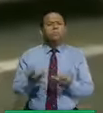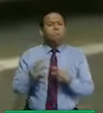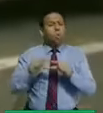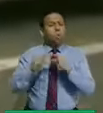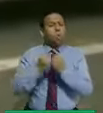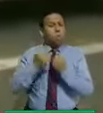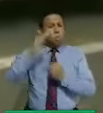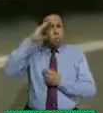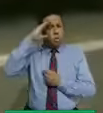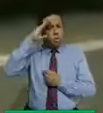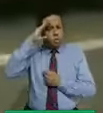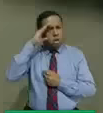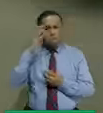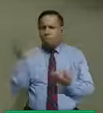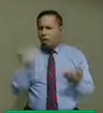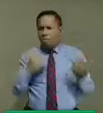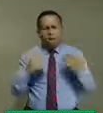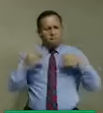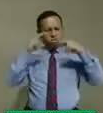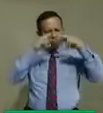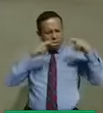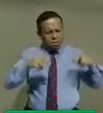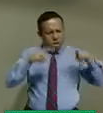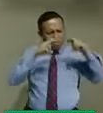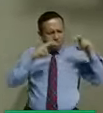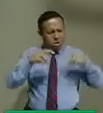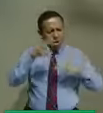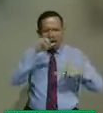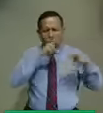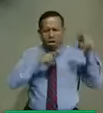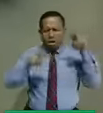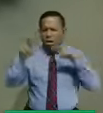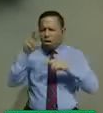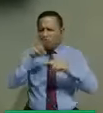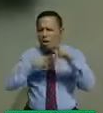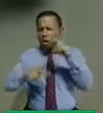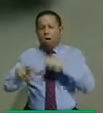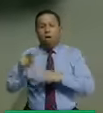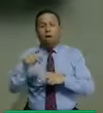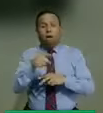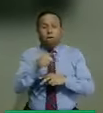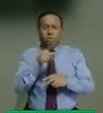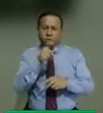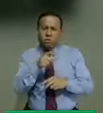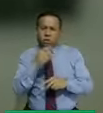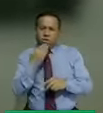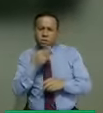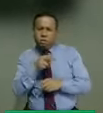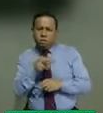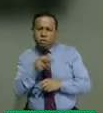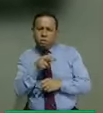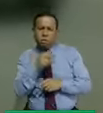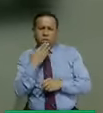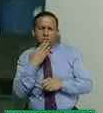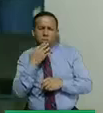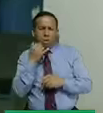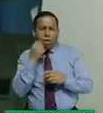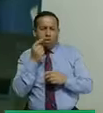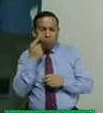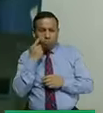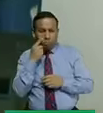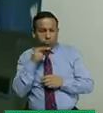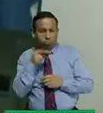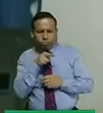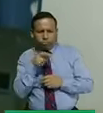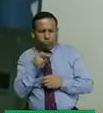investigativas trabajaron en flagrancia. Los agentes perfilaron en una agencia bancaria del norte de Quito a sujetos que se comunicaban con señas y antes